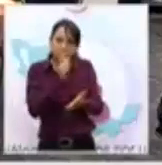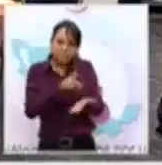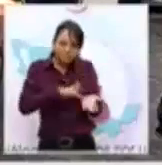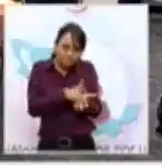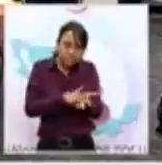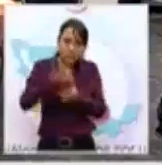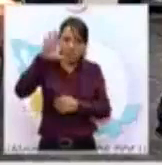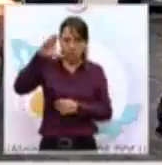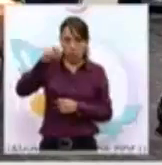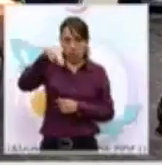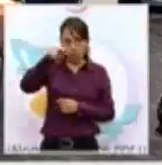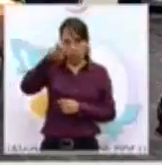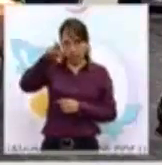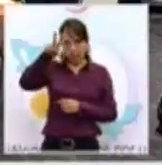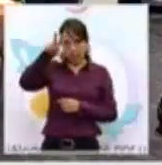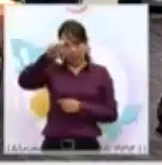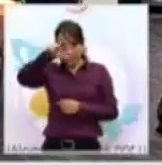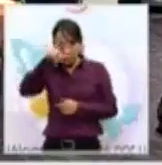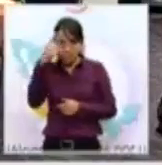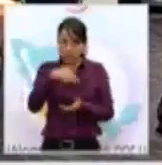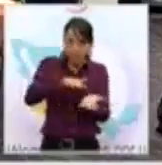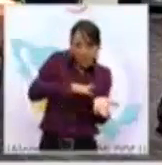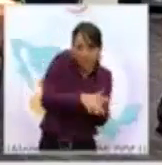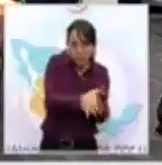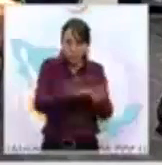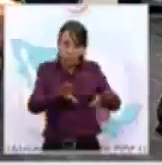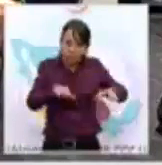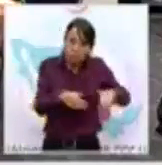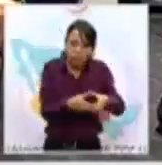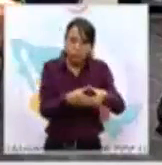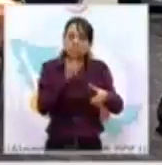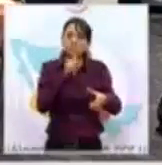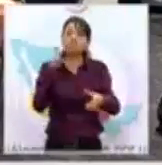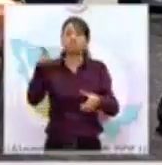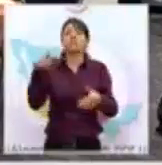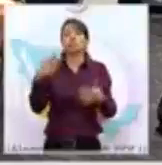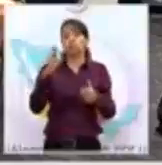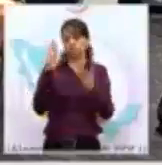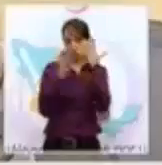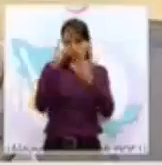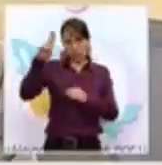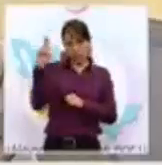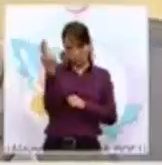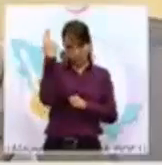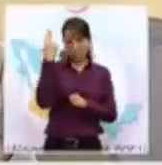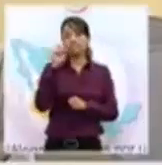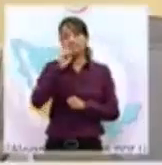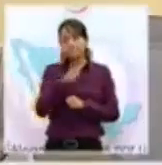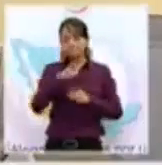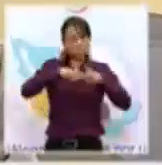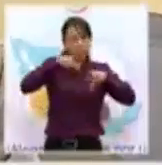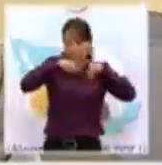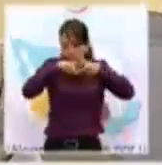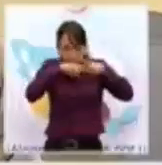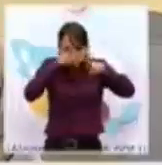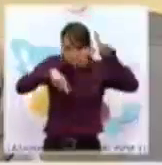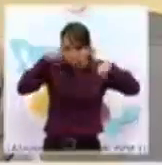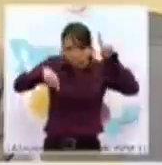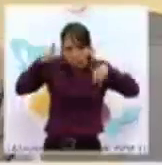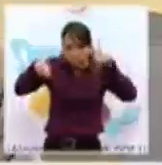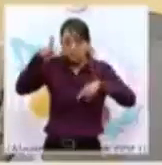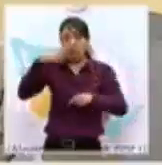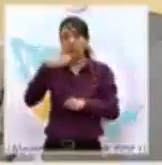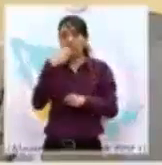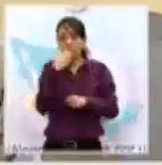Coneval. Tiene estudios de actuaría y sociología en la Universidad Nacional Autónoma de México, la UNAM, y de estadística en la London School of